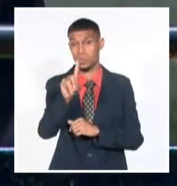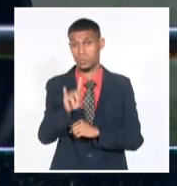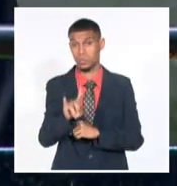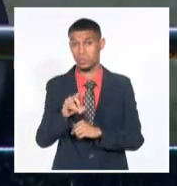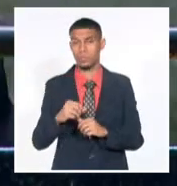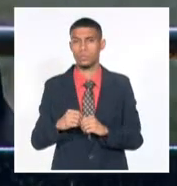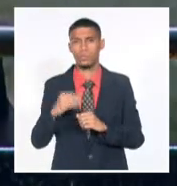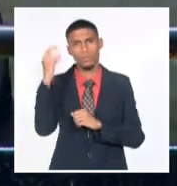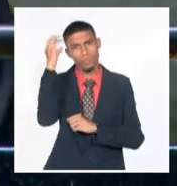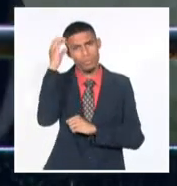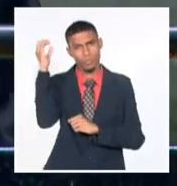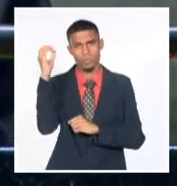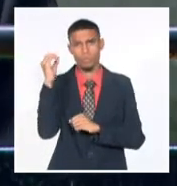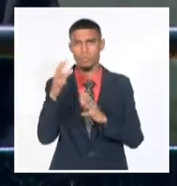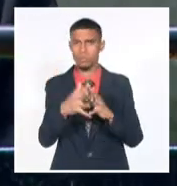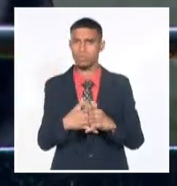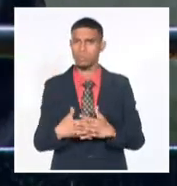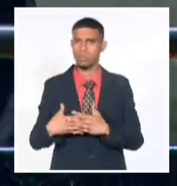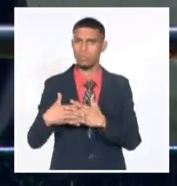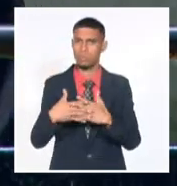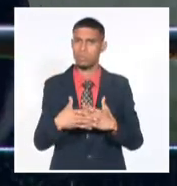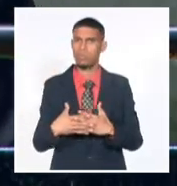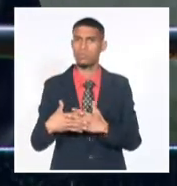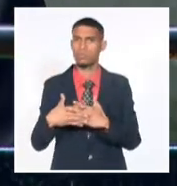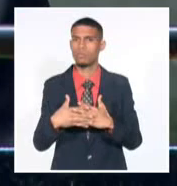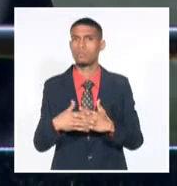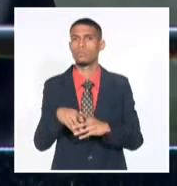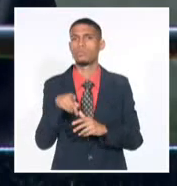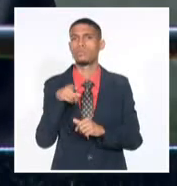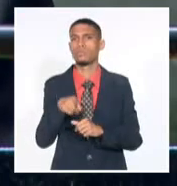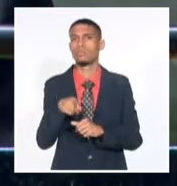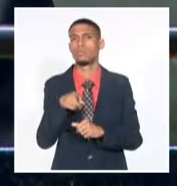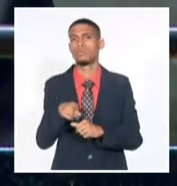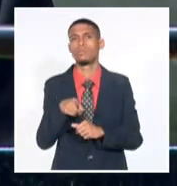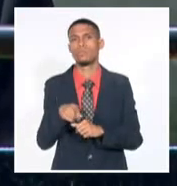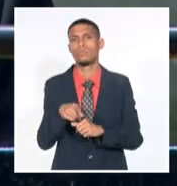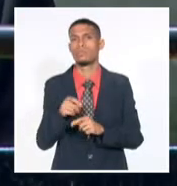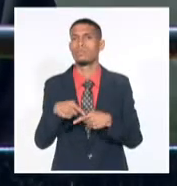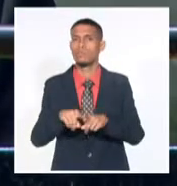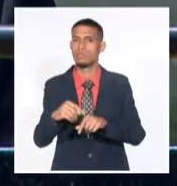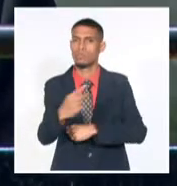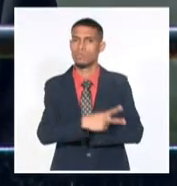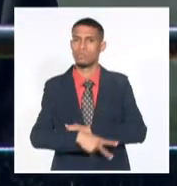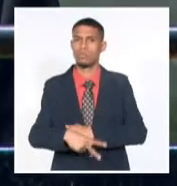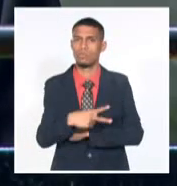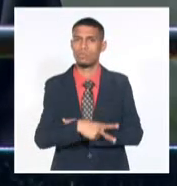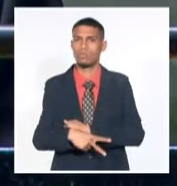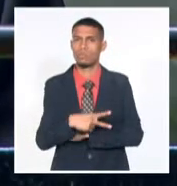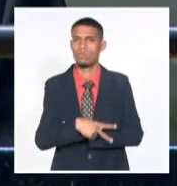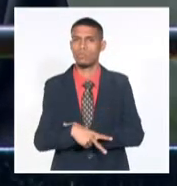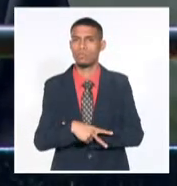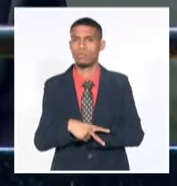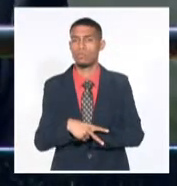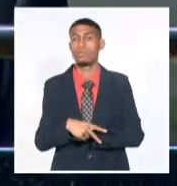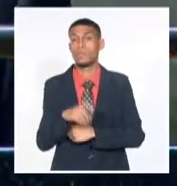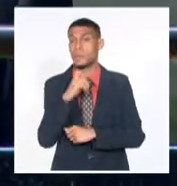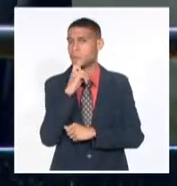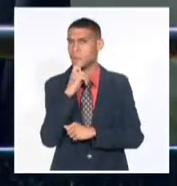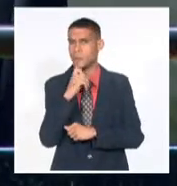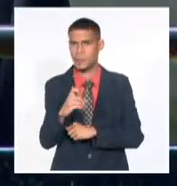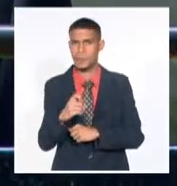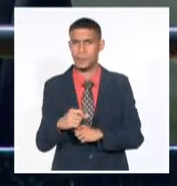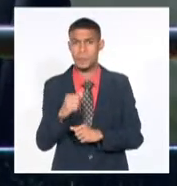el gobierno de los Estados Unidos escaló el cerco contra nuestro país a una dimensión extrema, aún